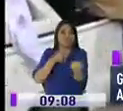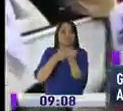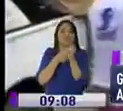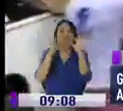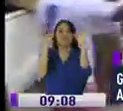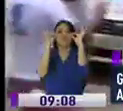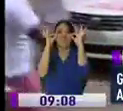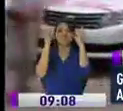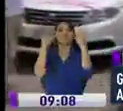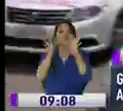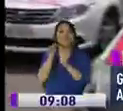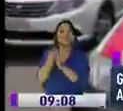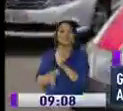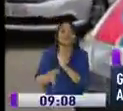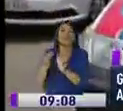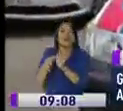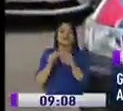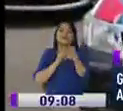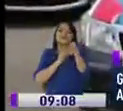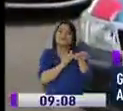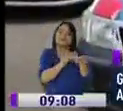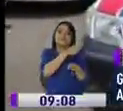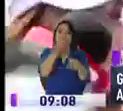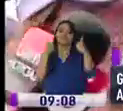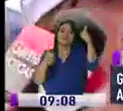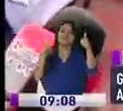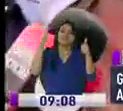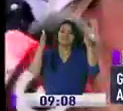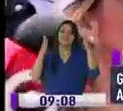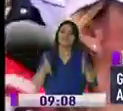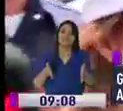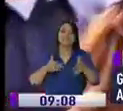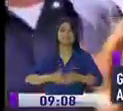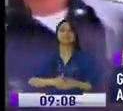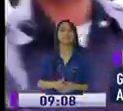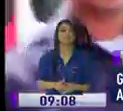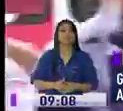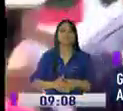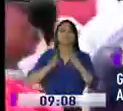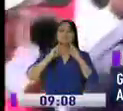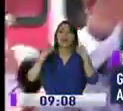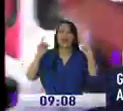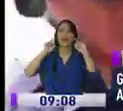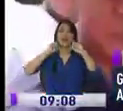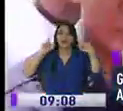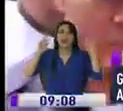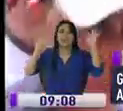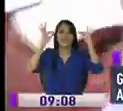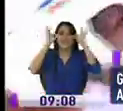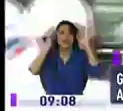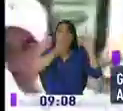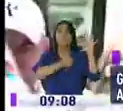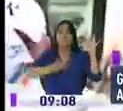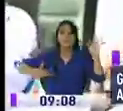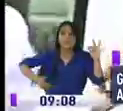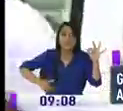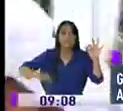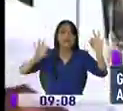para respaldar su candidatura. ¡Lasso presidente! ¡Lasso presidente!